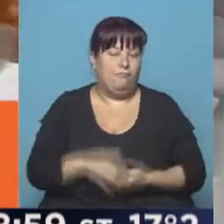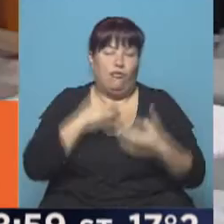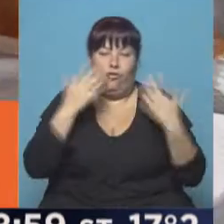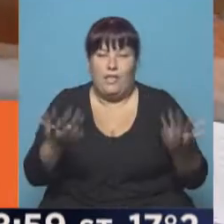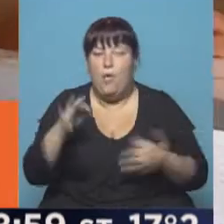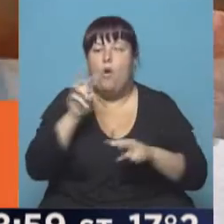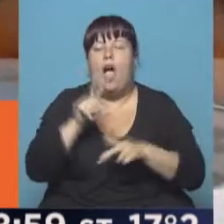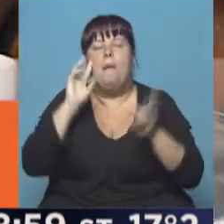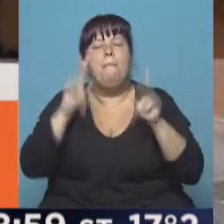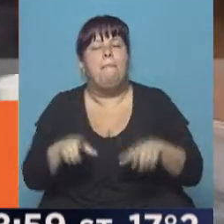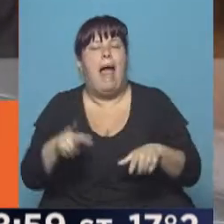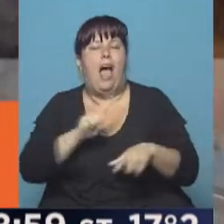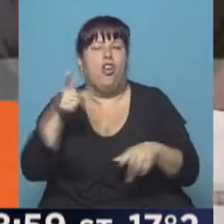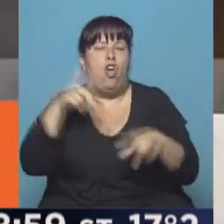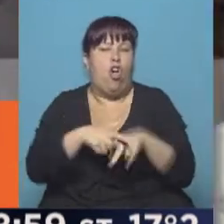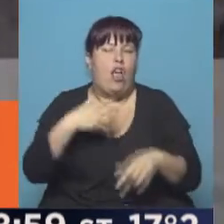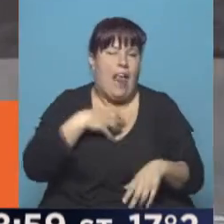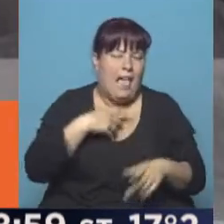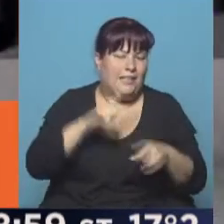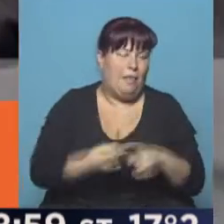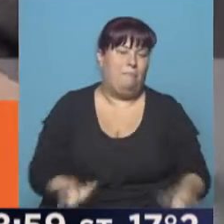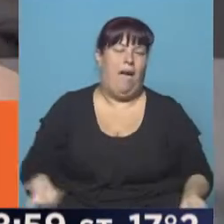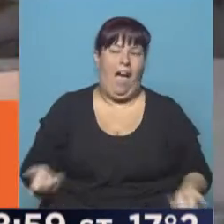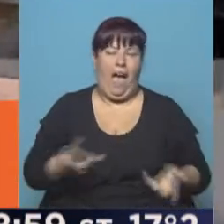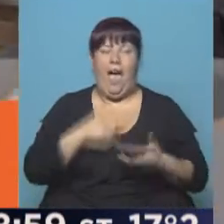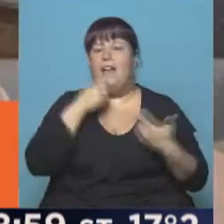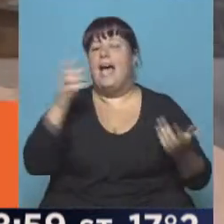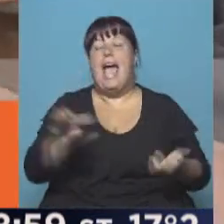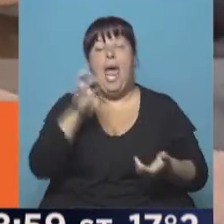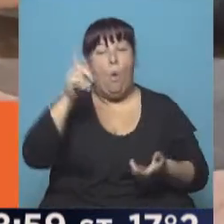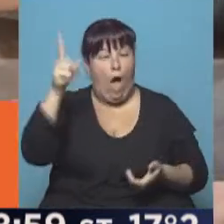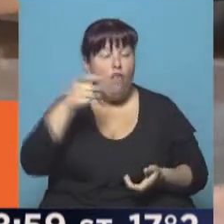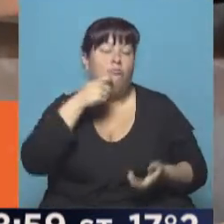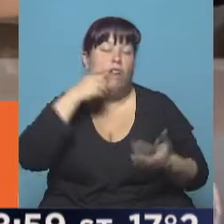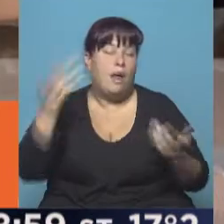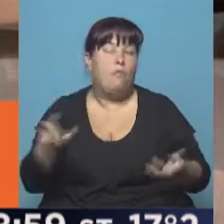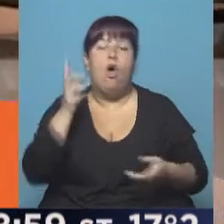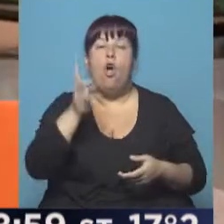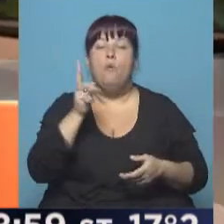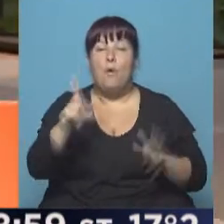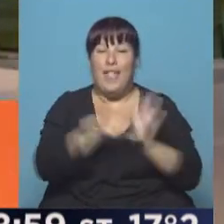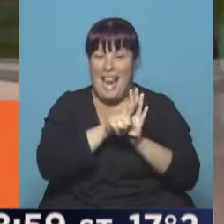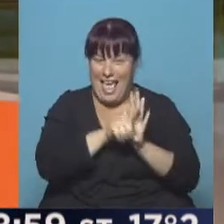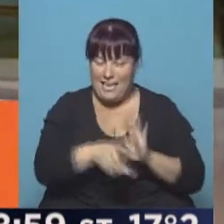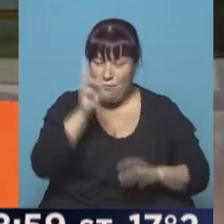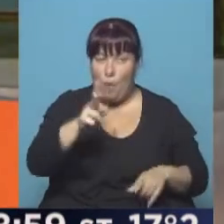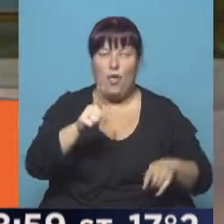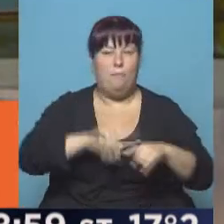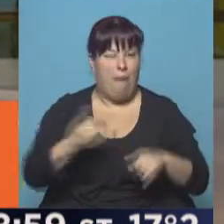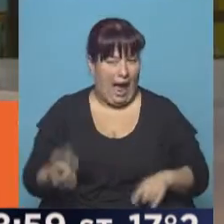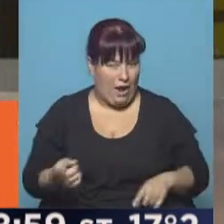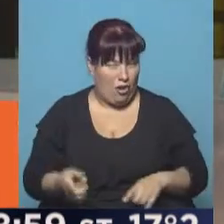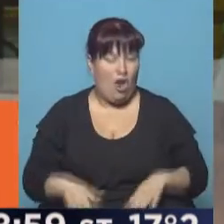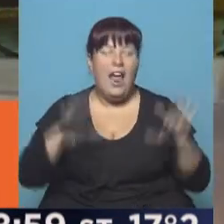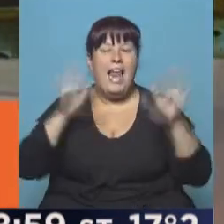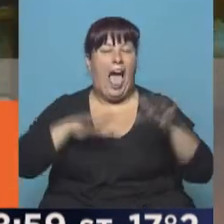tienen que buscar una manera de no cortar las clases cuando paran en ecuador por ejemplo está prohibido por la ley del paro o sea